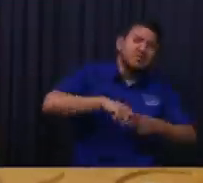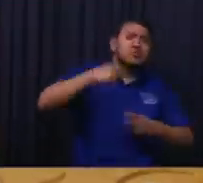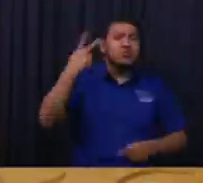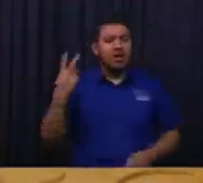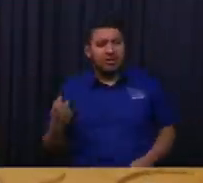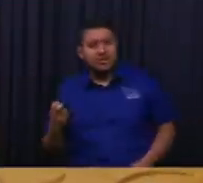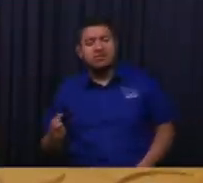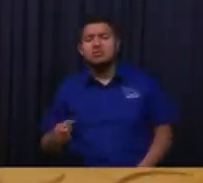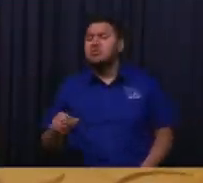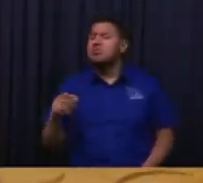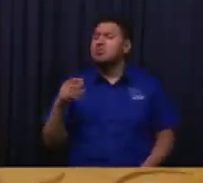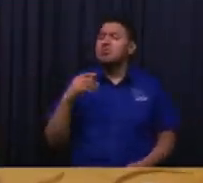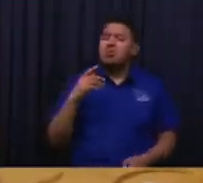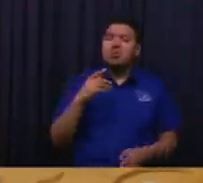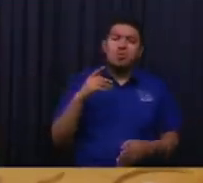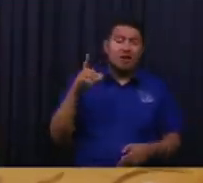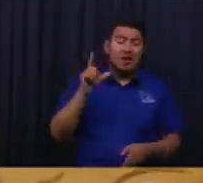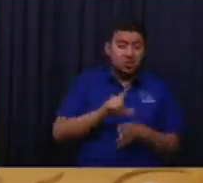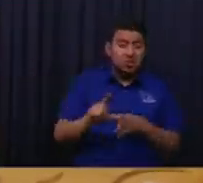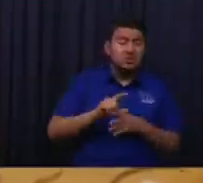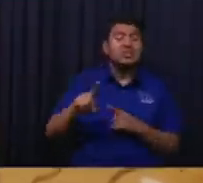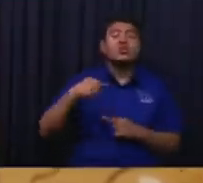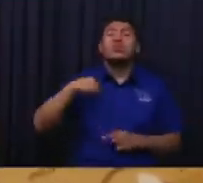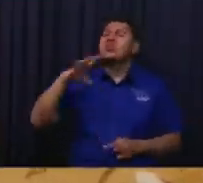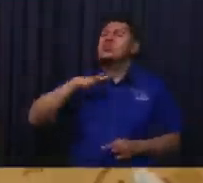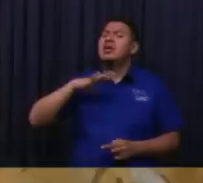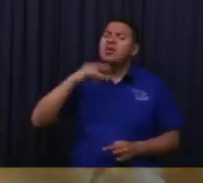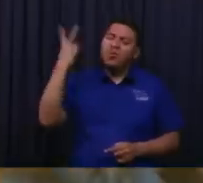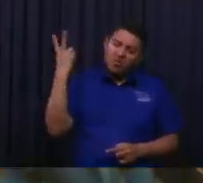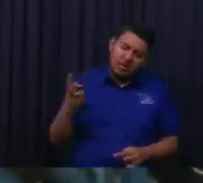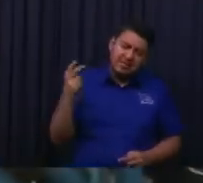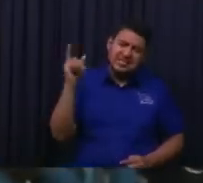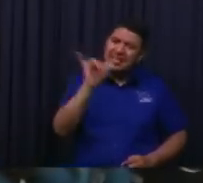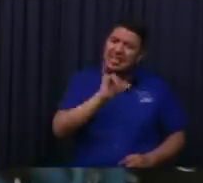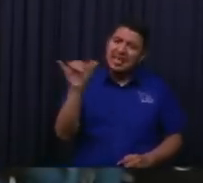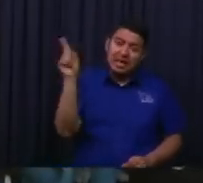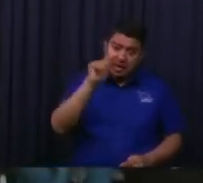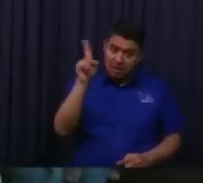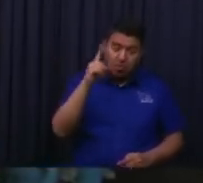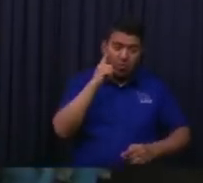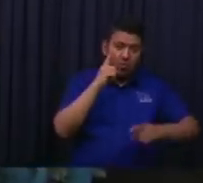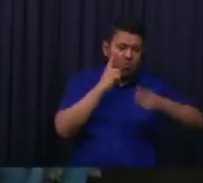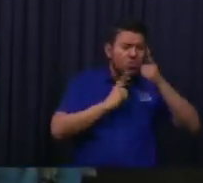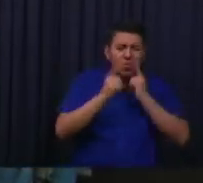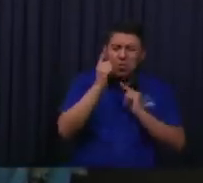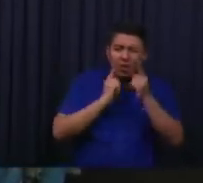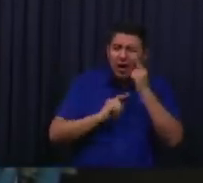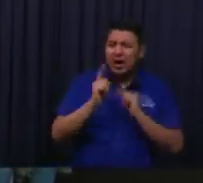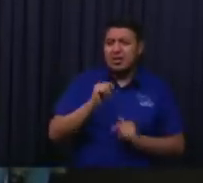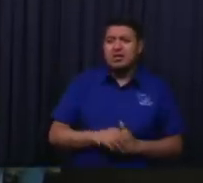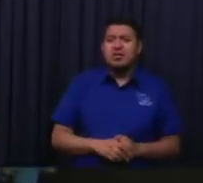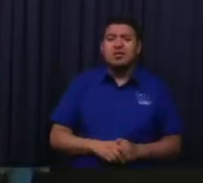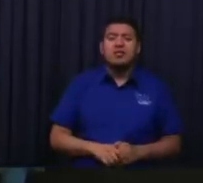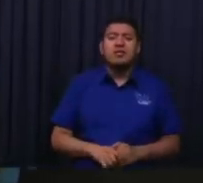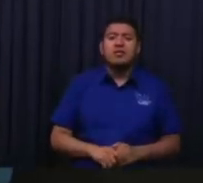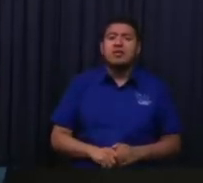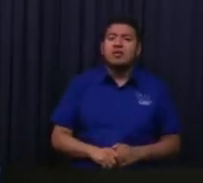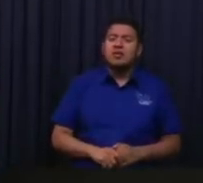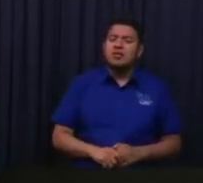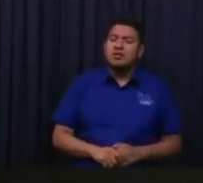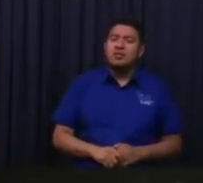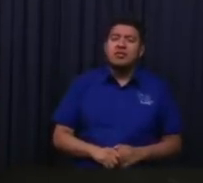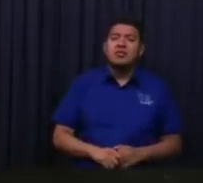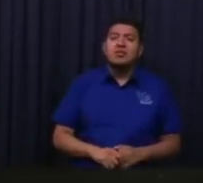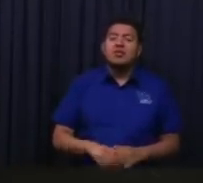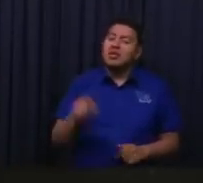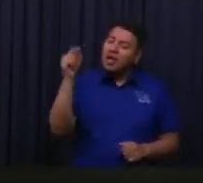con lo que tengo empiezo de nuevo. Ya dejo de llorar, ya dejo de chillar, ya dejo de patalear y ahora